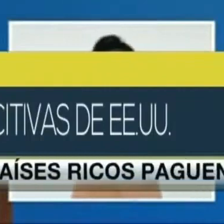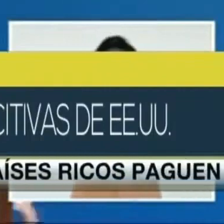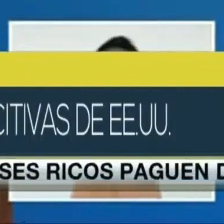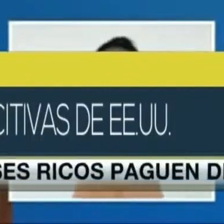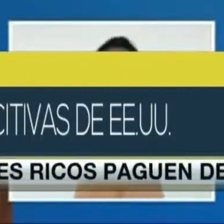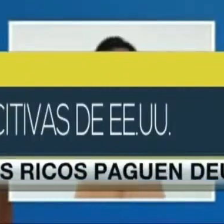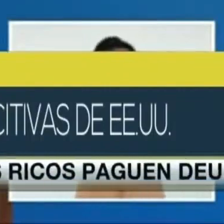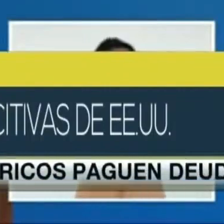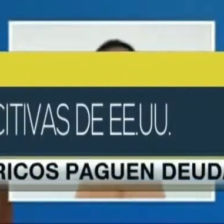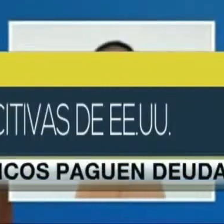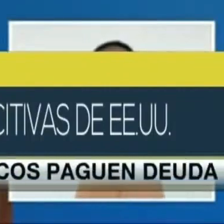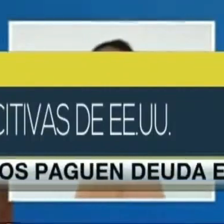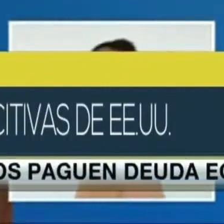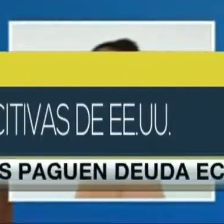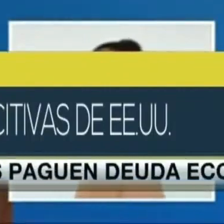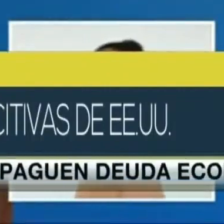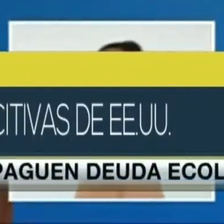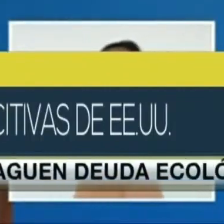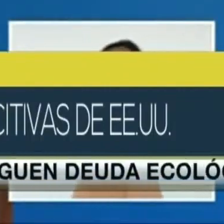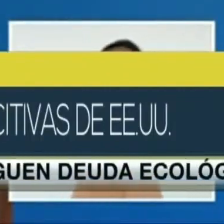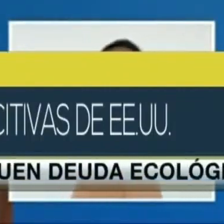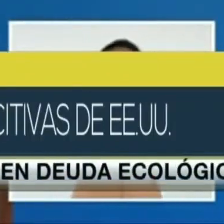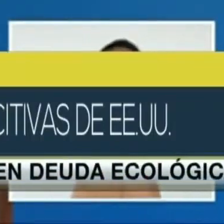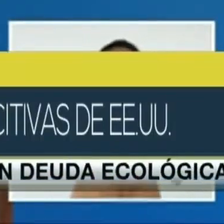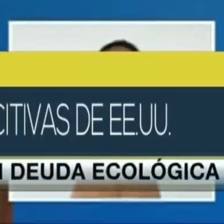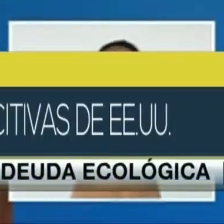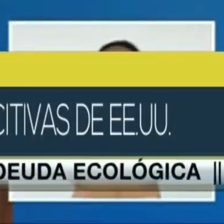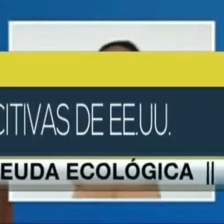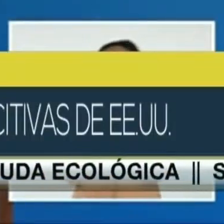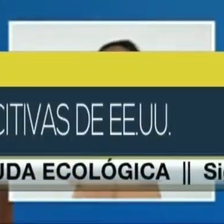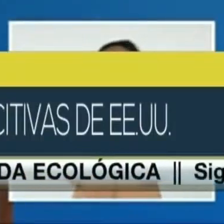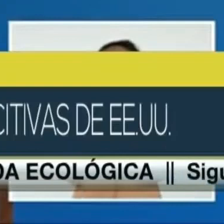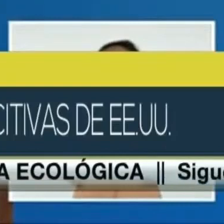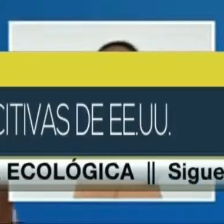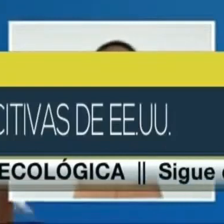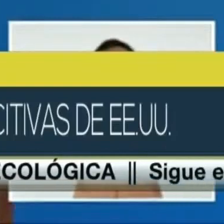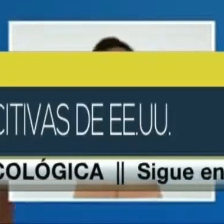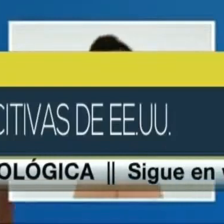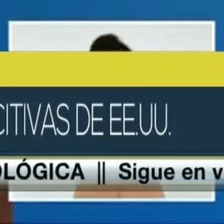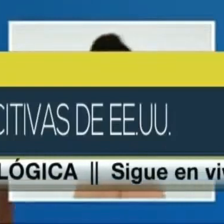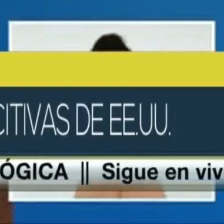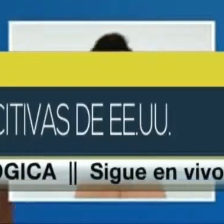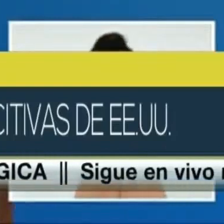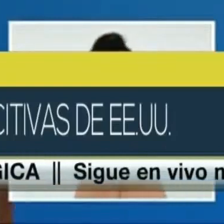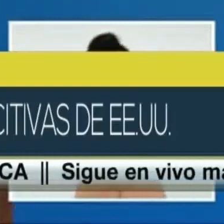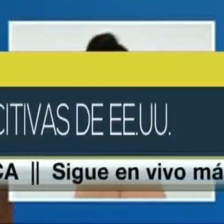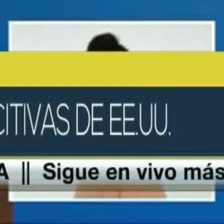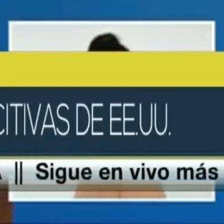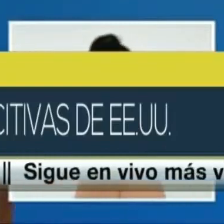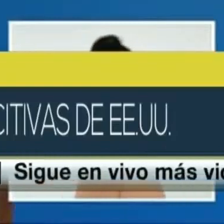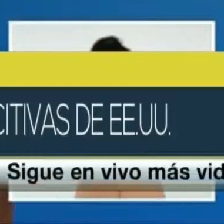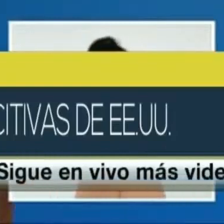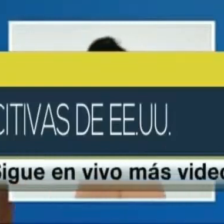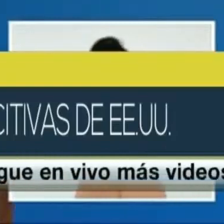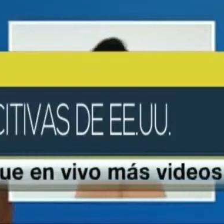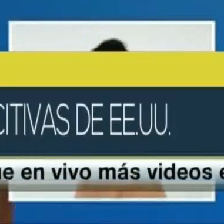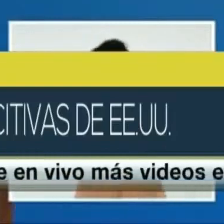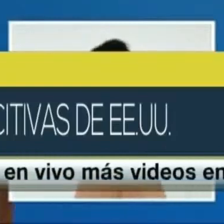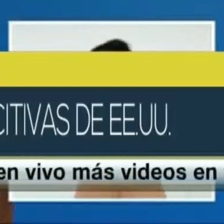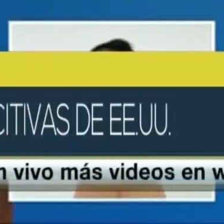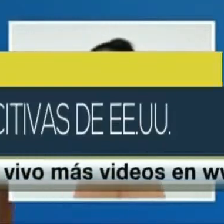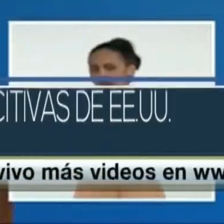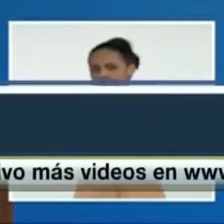podrán atestiguar y espero yo que informen con objetividad las condiciones de